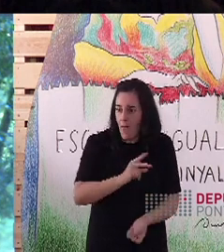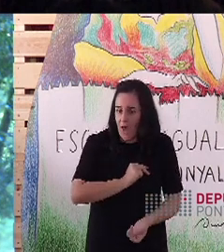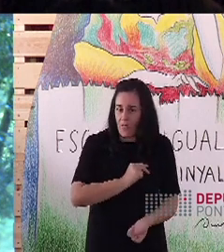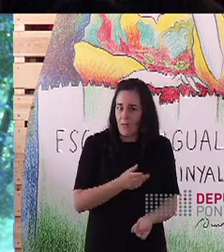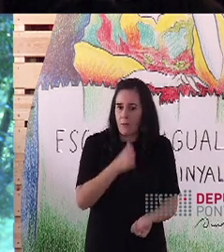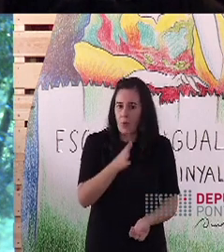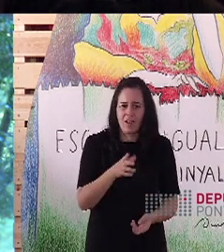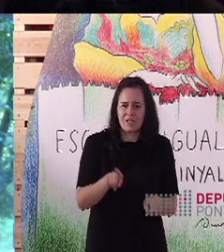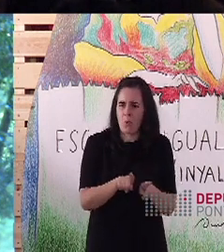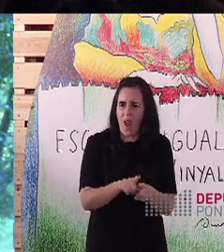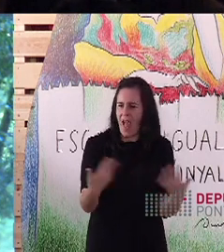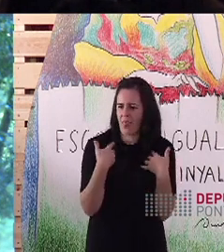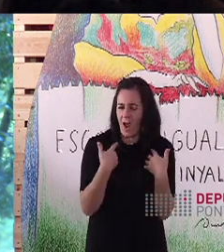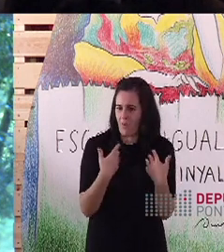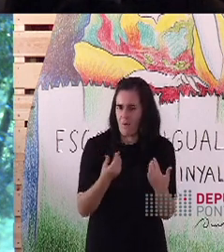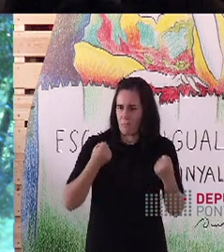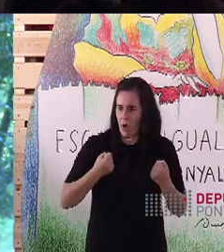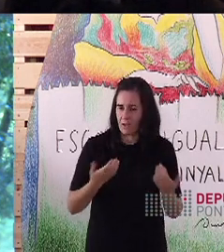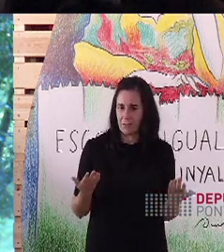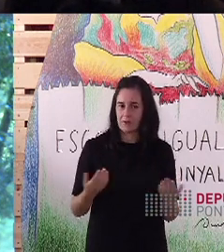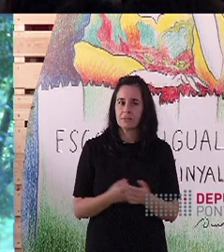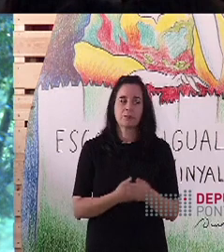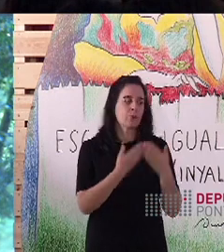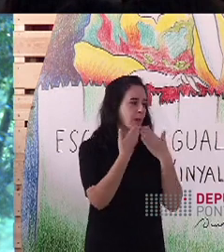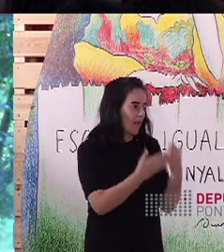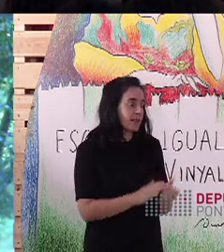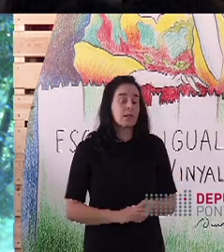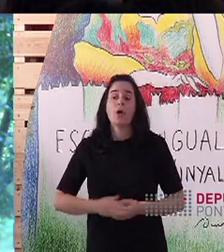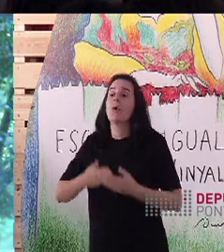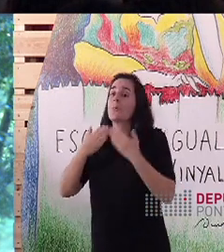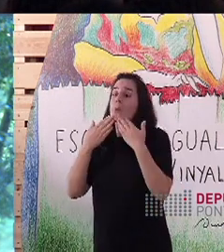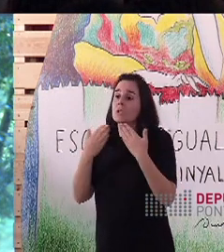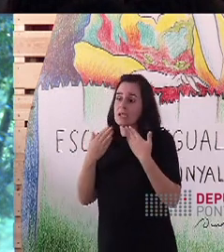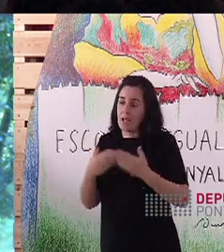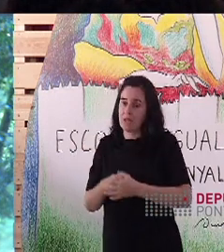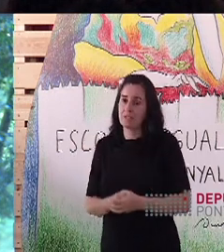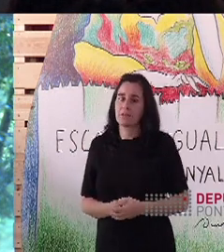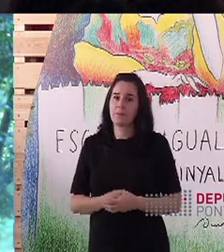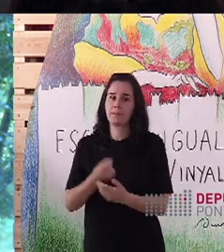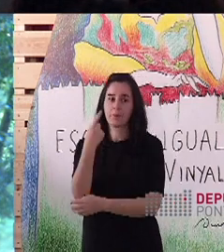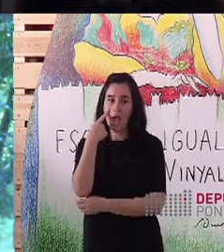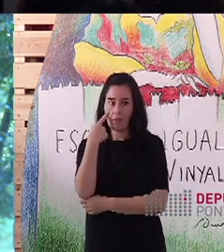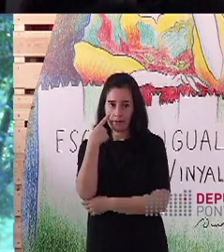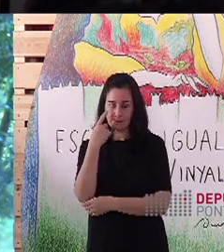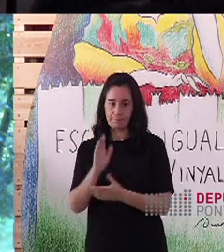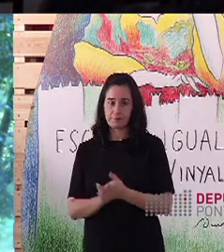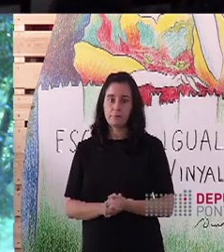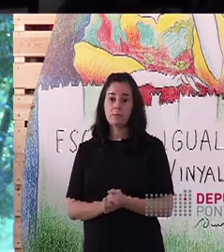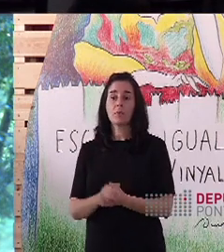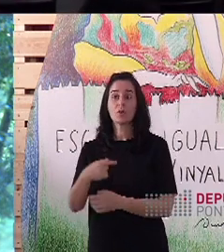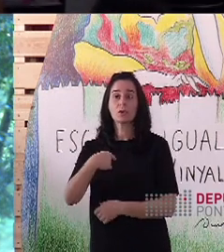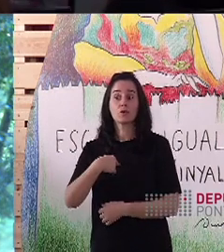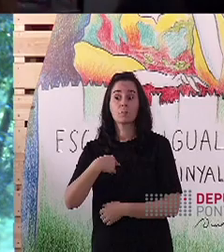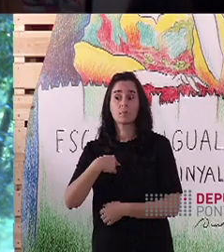barbarie que representa. Gracias. Muchas gracias, Silvia. Vamos a ver, yo